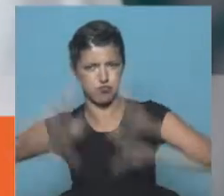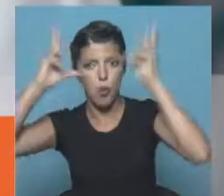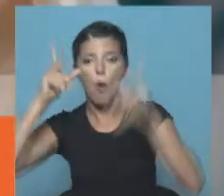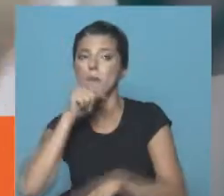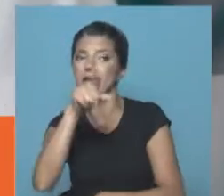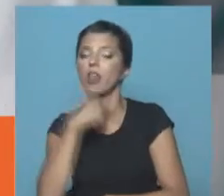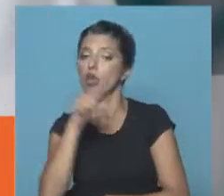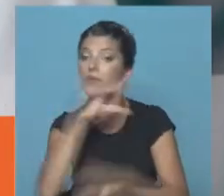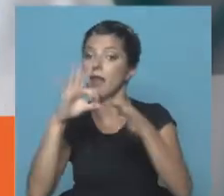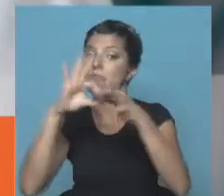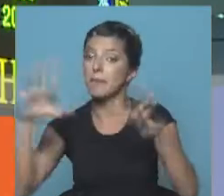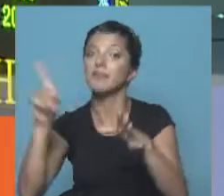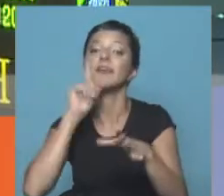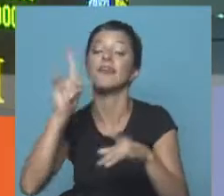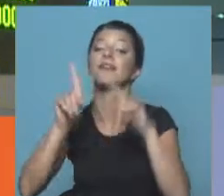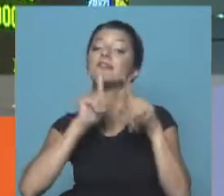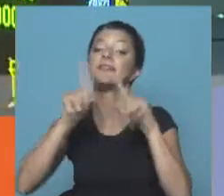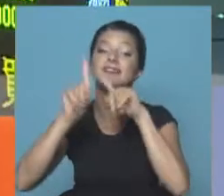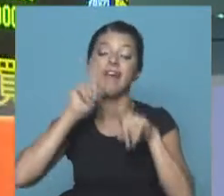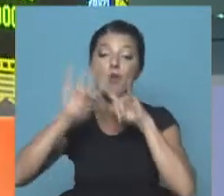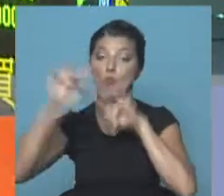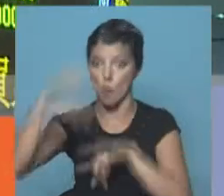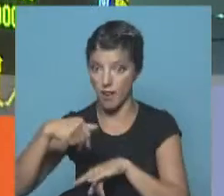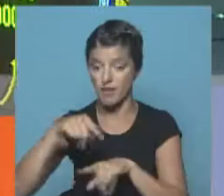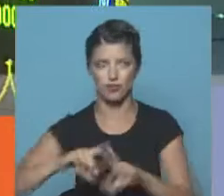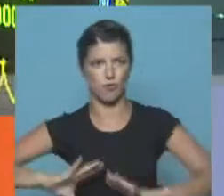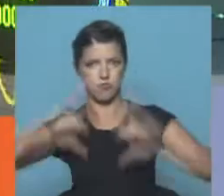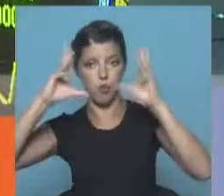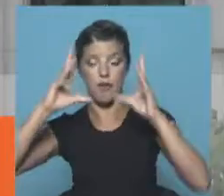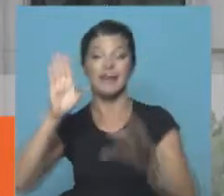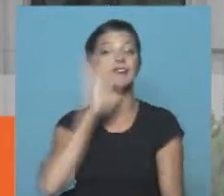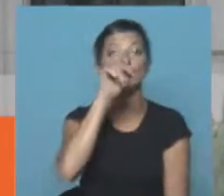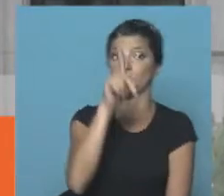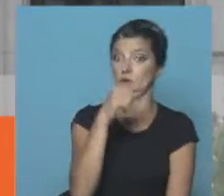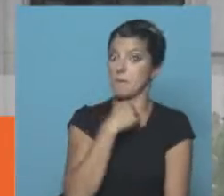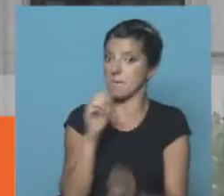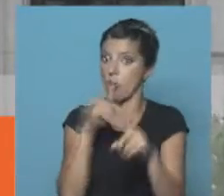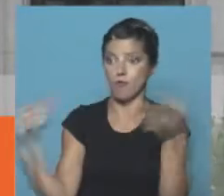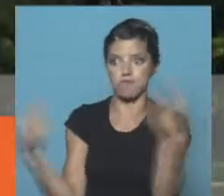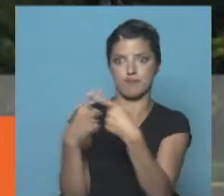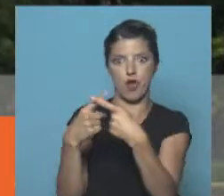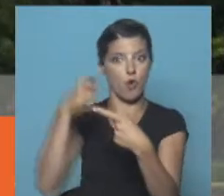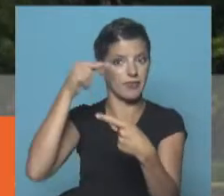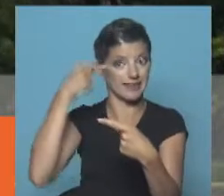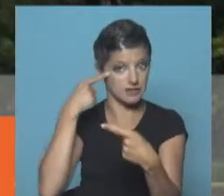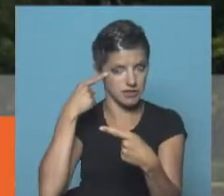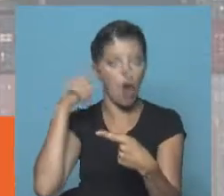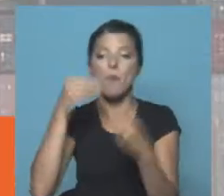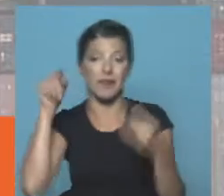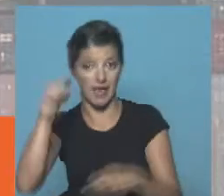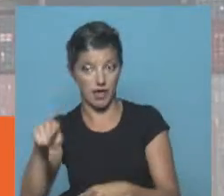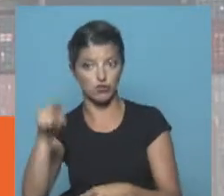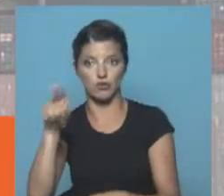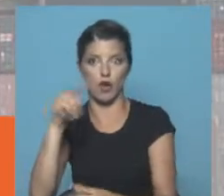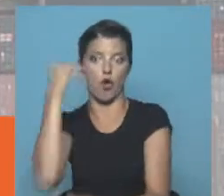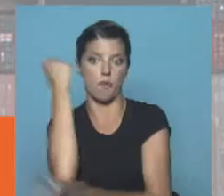pretensiones independentistas. A Estados Unidos no le conviene enfrentar abiertamente a China, no solo por el peso económico del